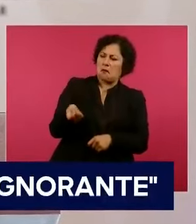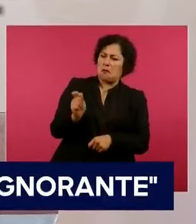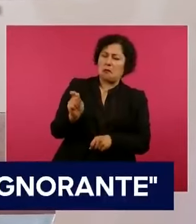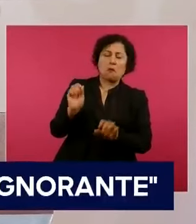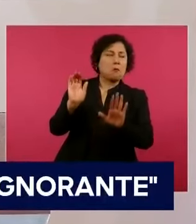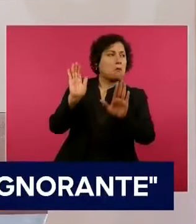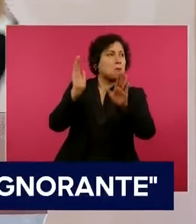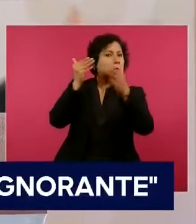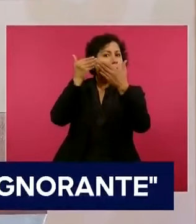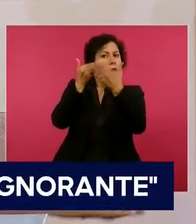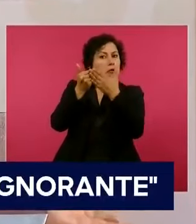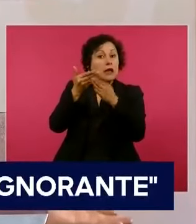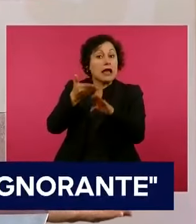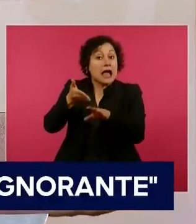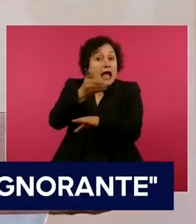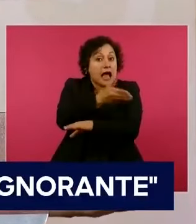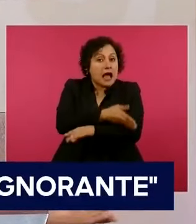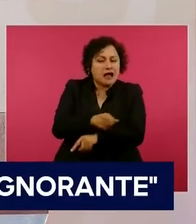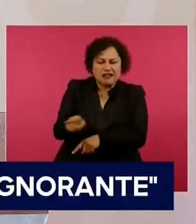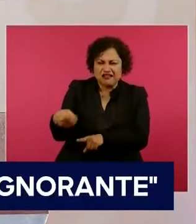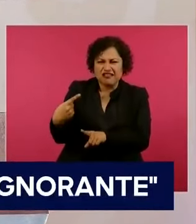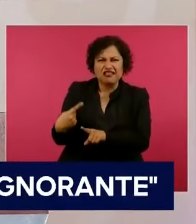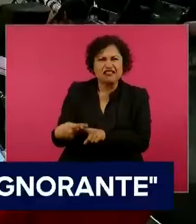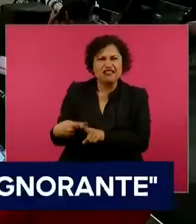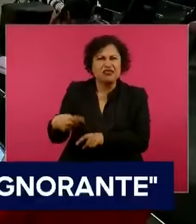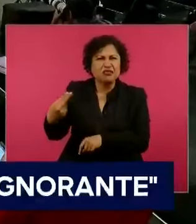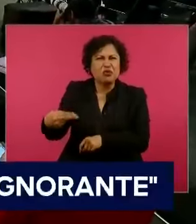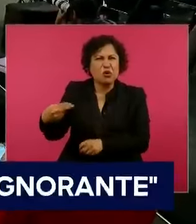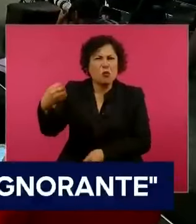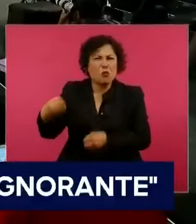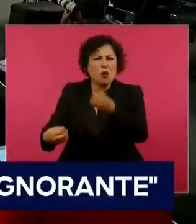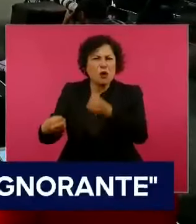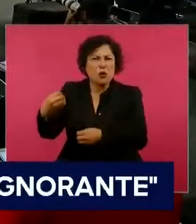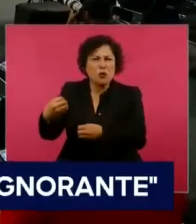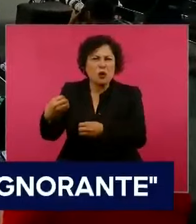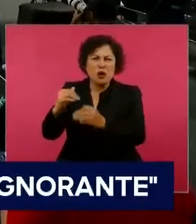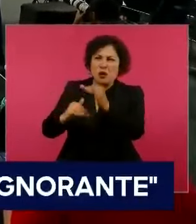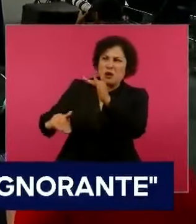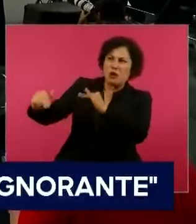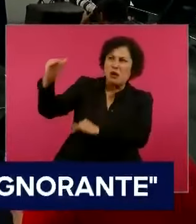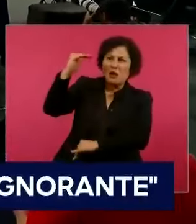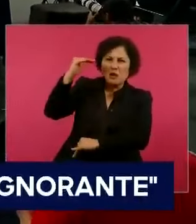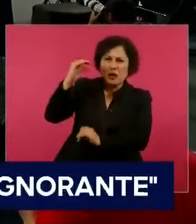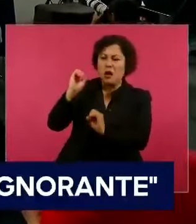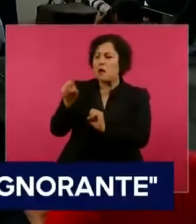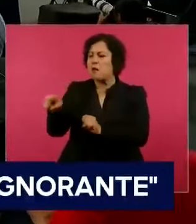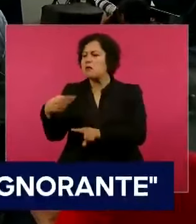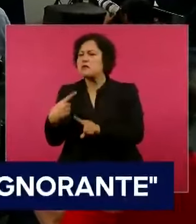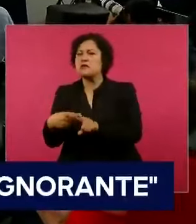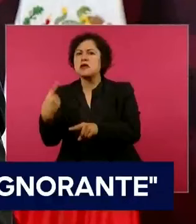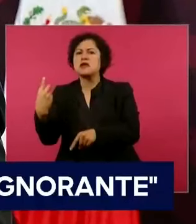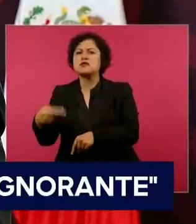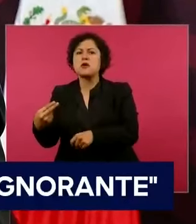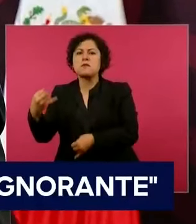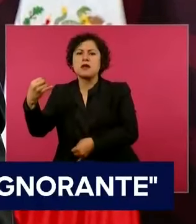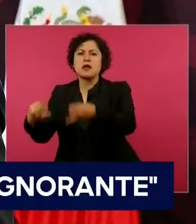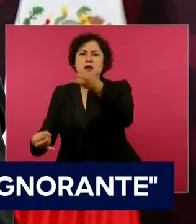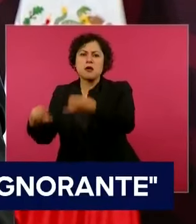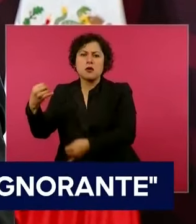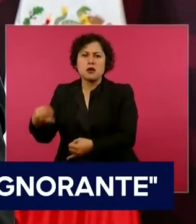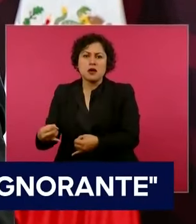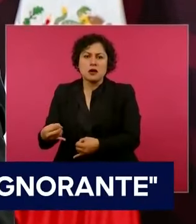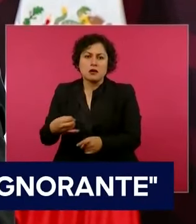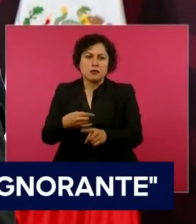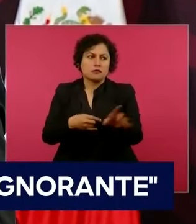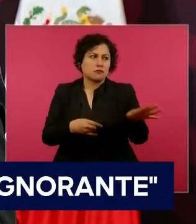actividades especiales que son muy buenos en sus trabajos y que no necesitan ningún título ni nada por el estilo.